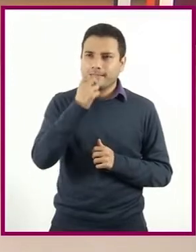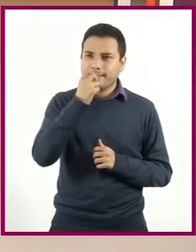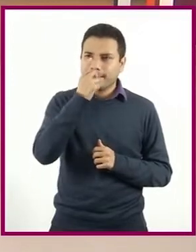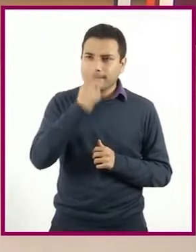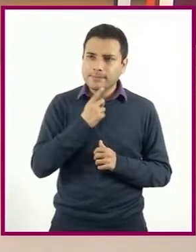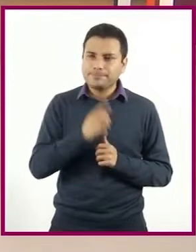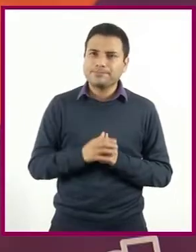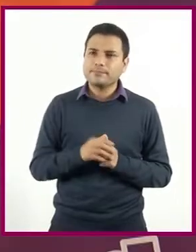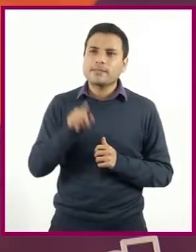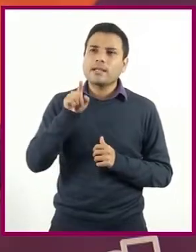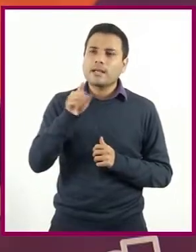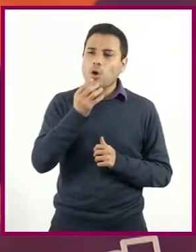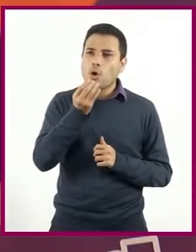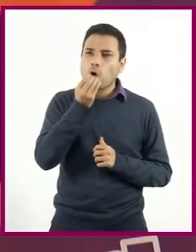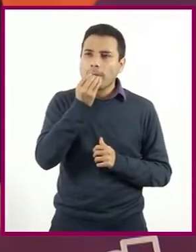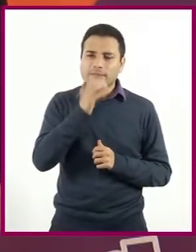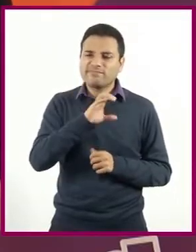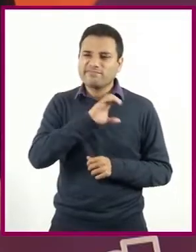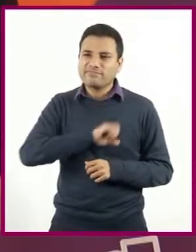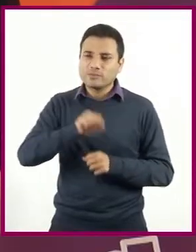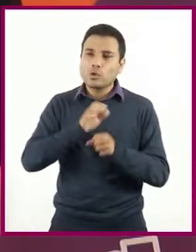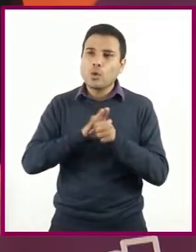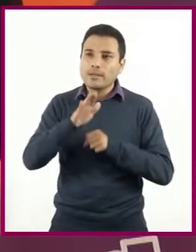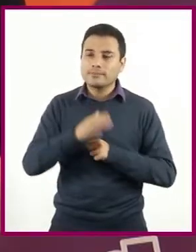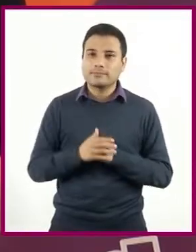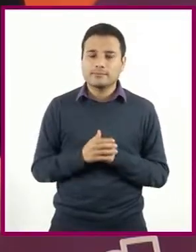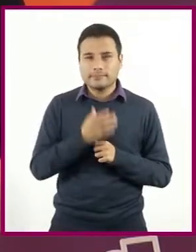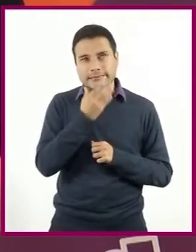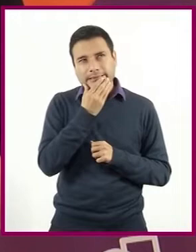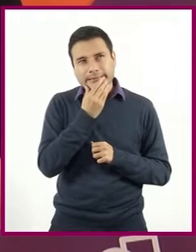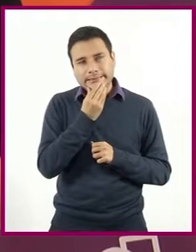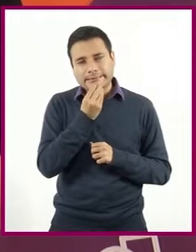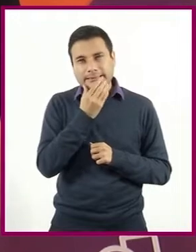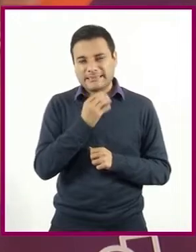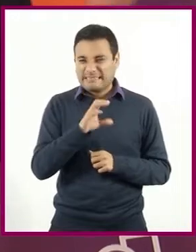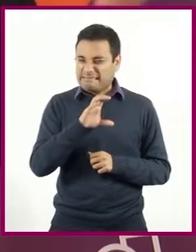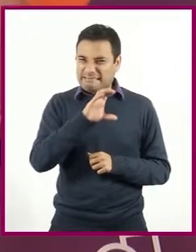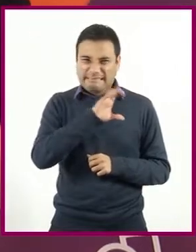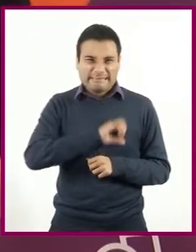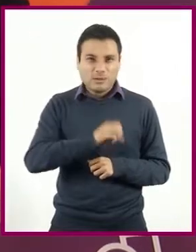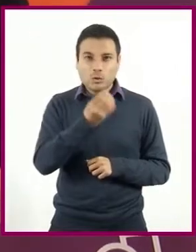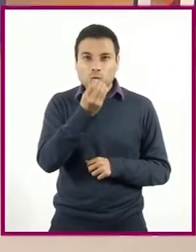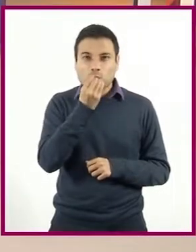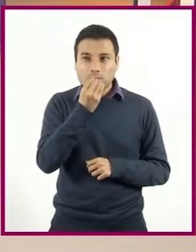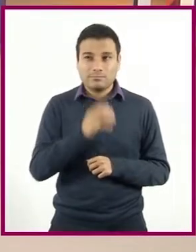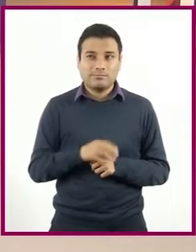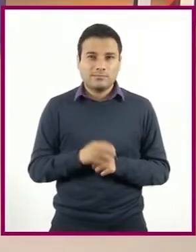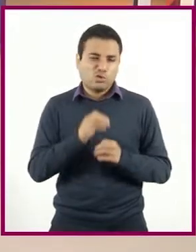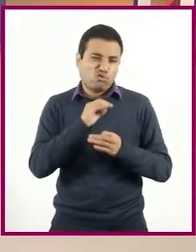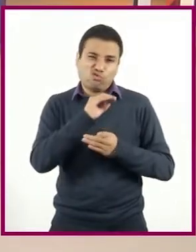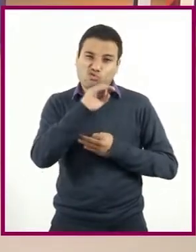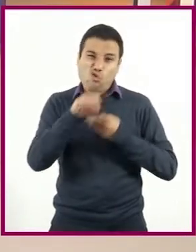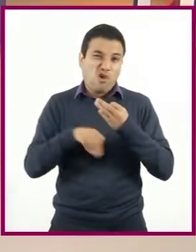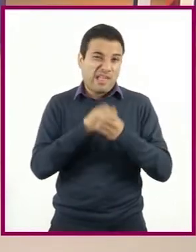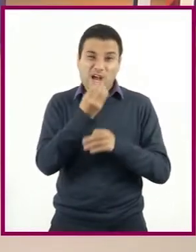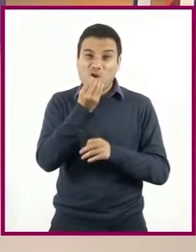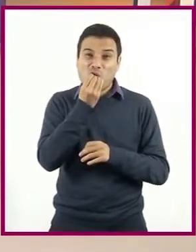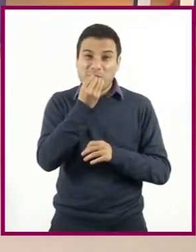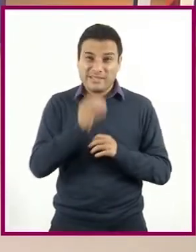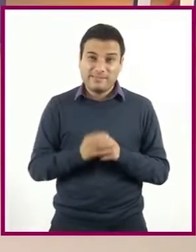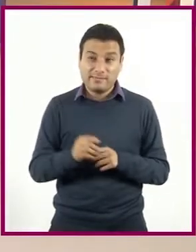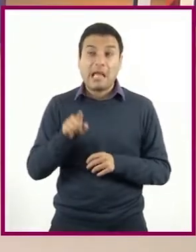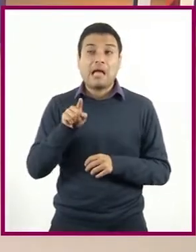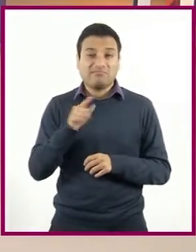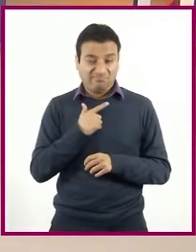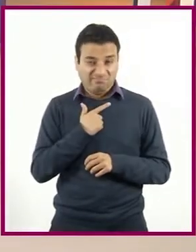platillo favorito de Sor Juana Inés? Ay, así como que le guste mucho, pues sí, le gustan todos. Es que es de muy buen